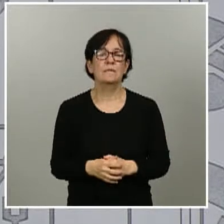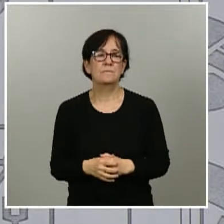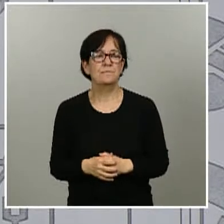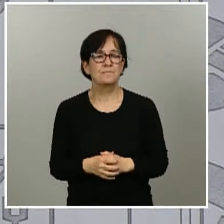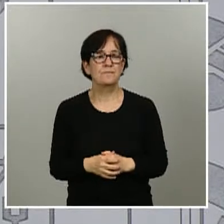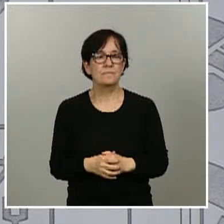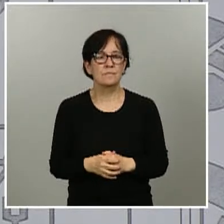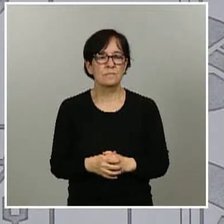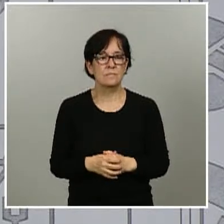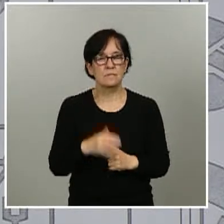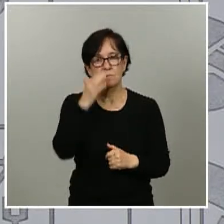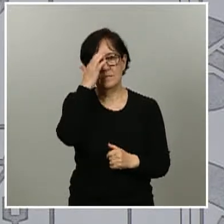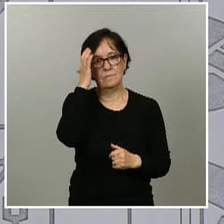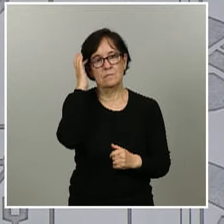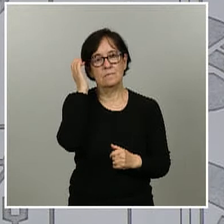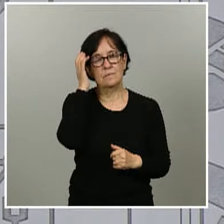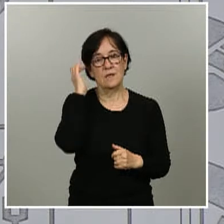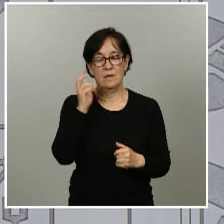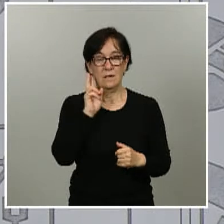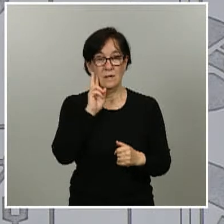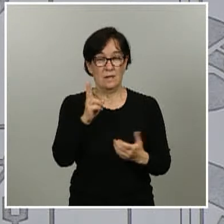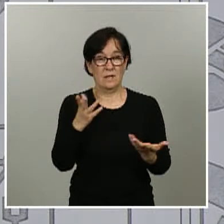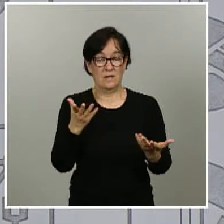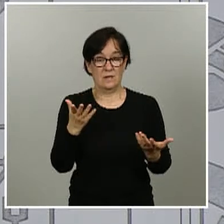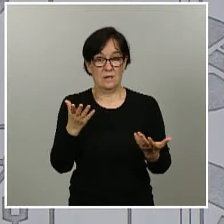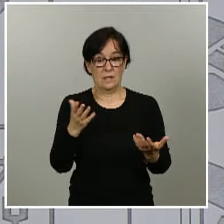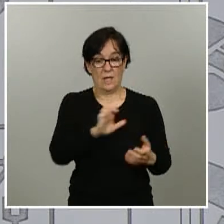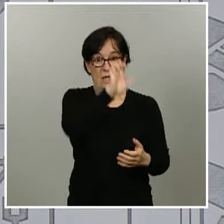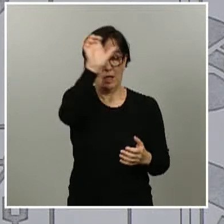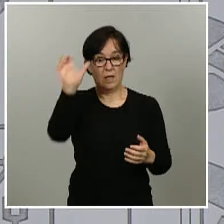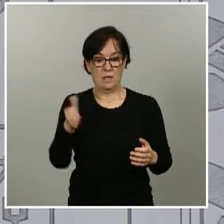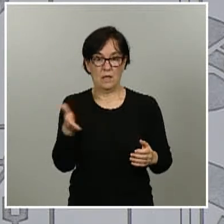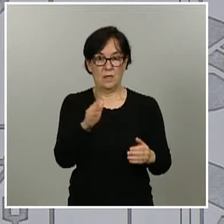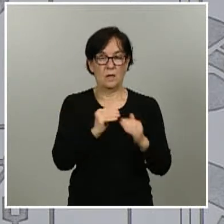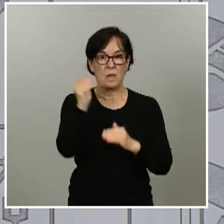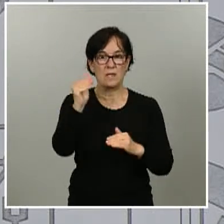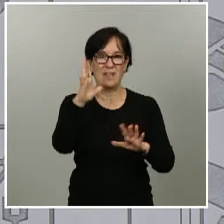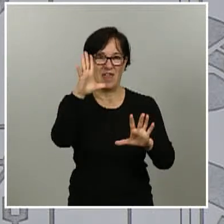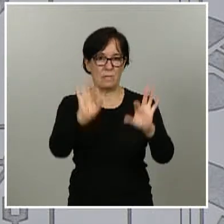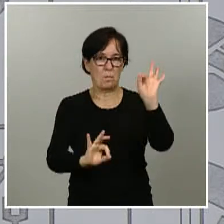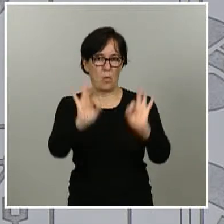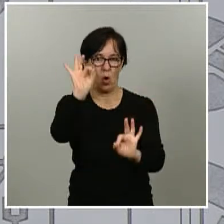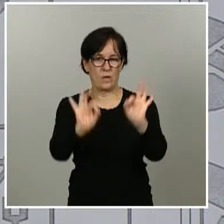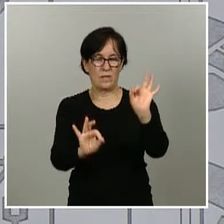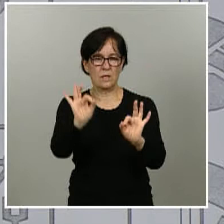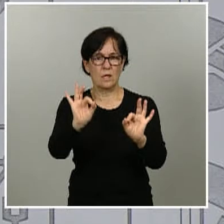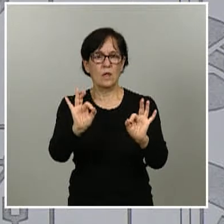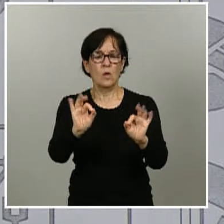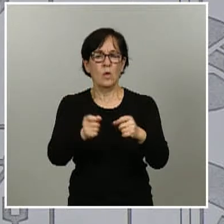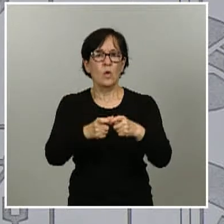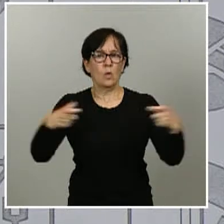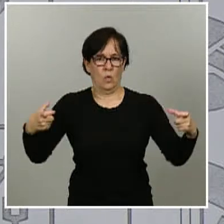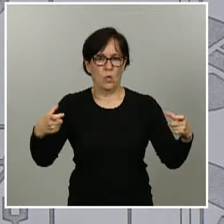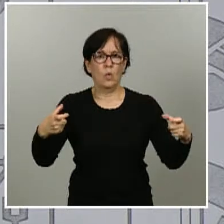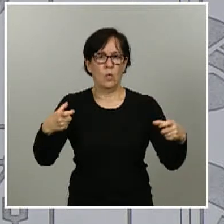Como están viendo, en prácticamente todos los países europeos hay letalidades por encima del 10%, en todos los países que han tenido un volumen importante de casos.